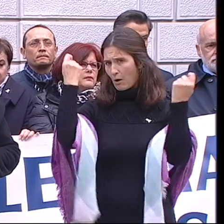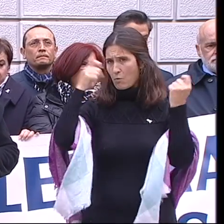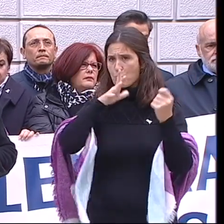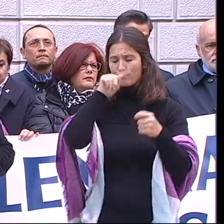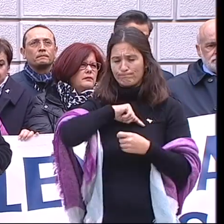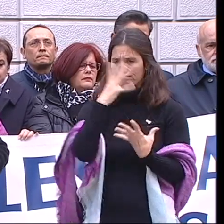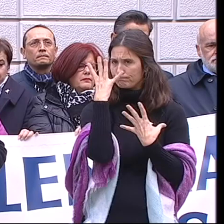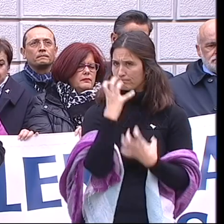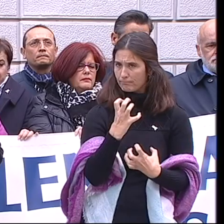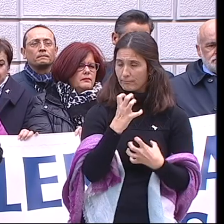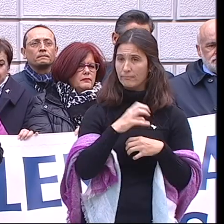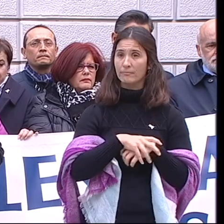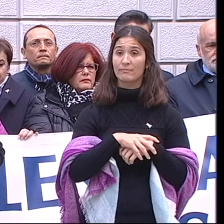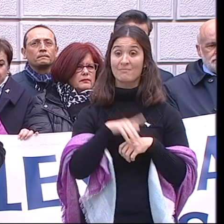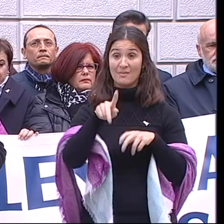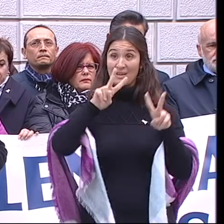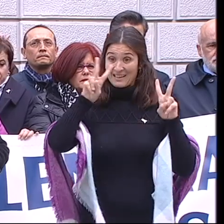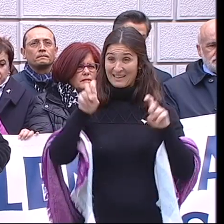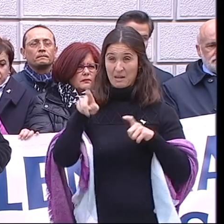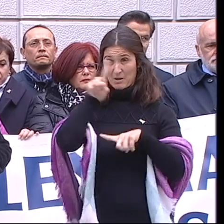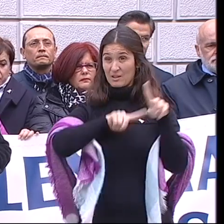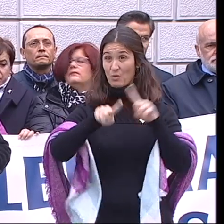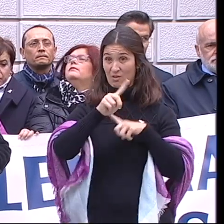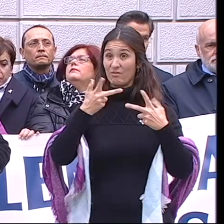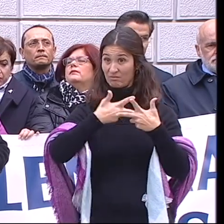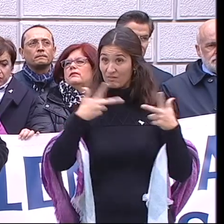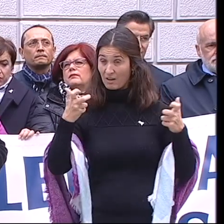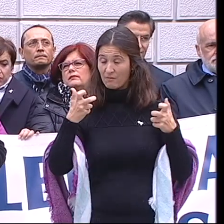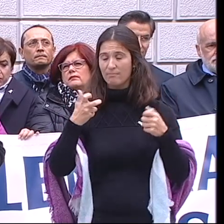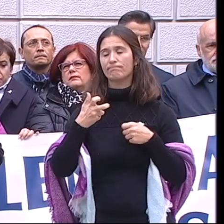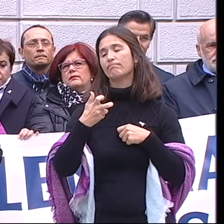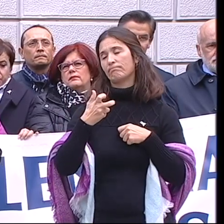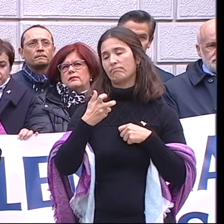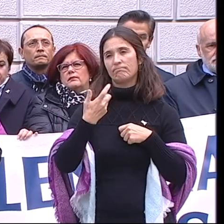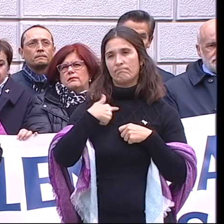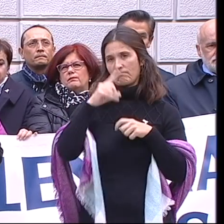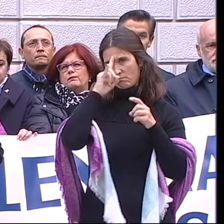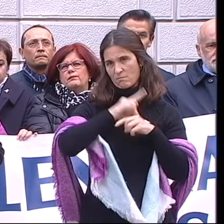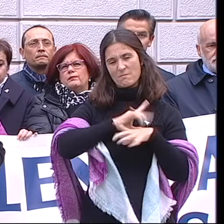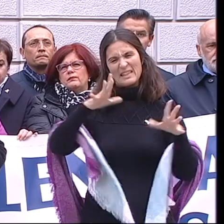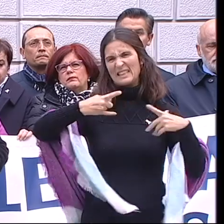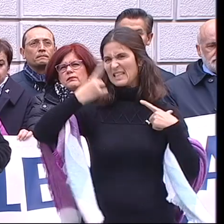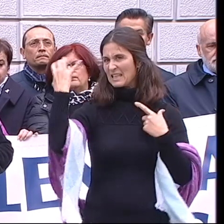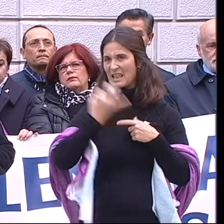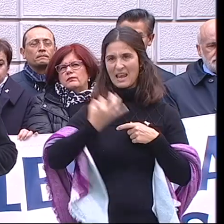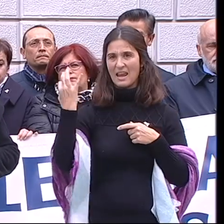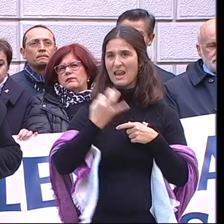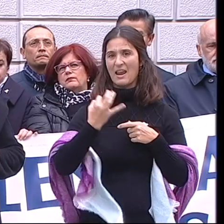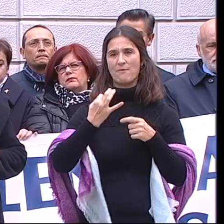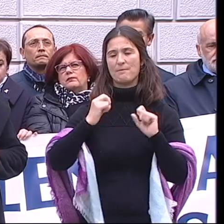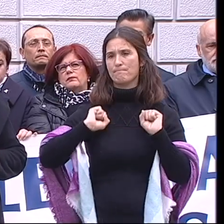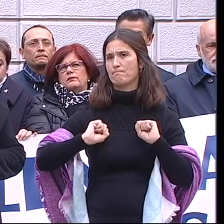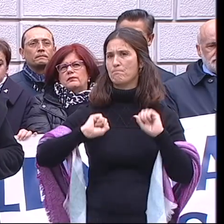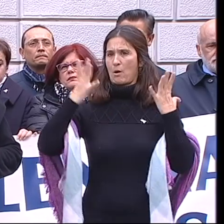dolor. Ante esta dramática situación, se hace absolutamente necesaria la